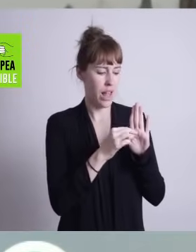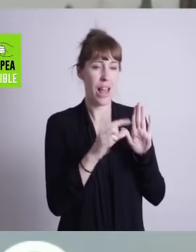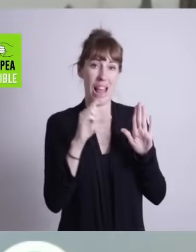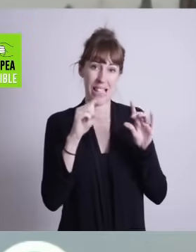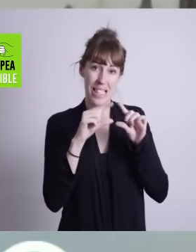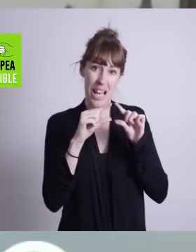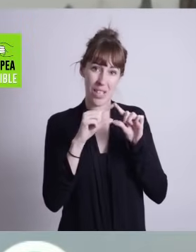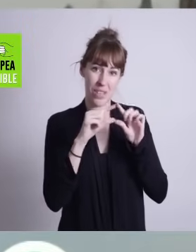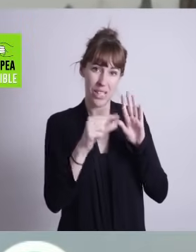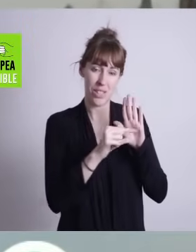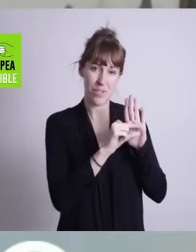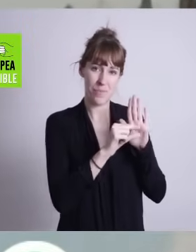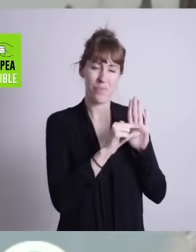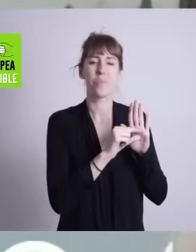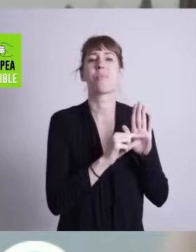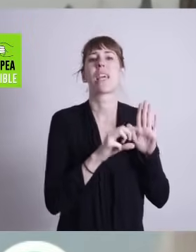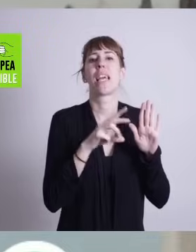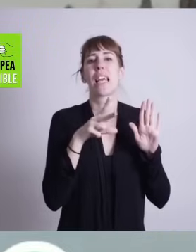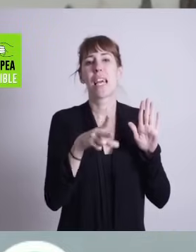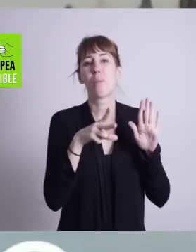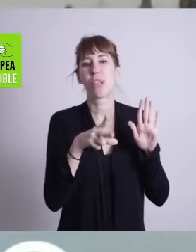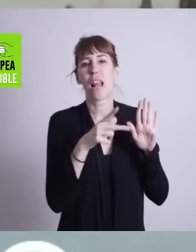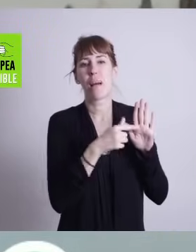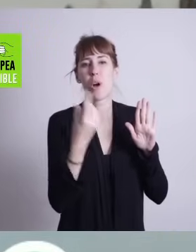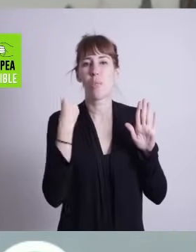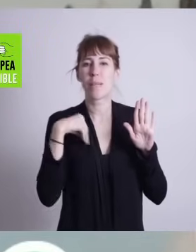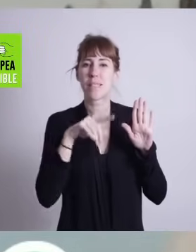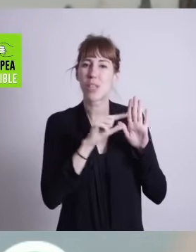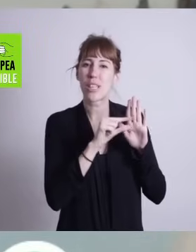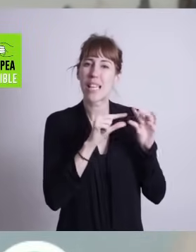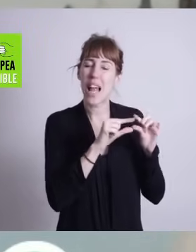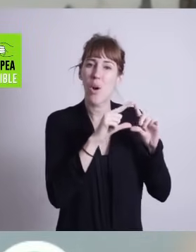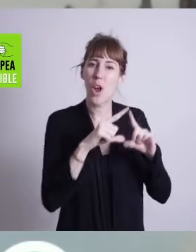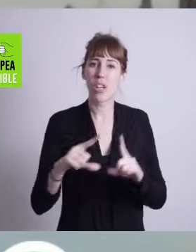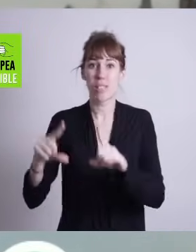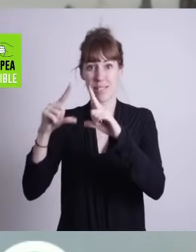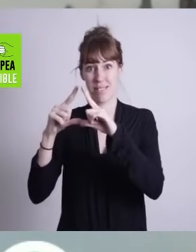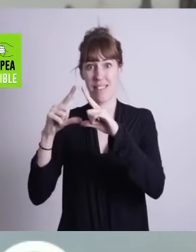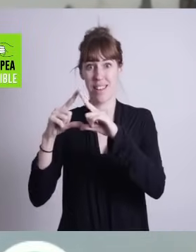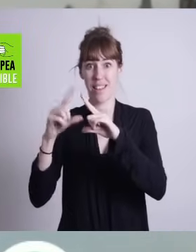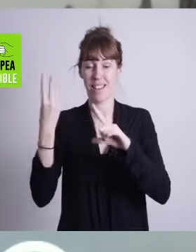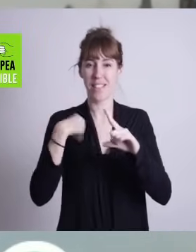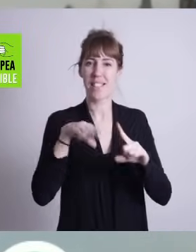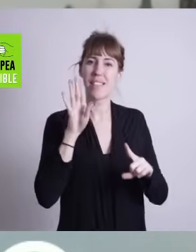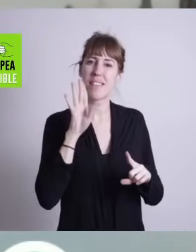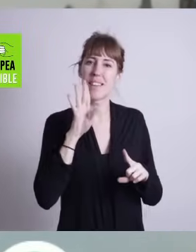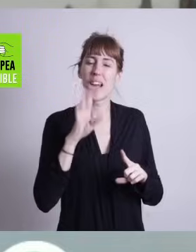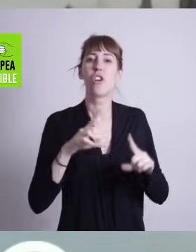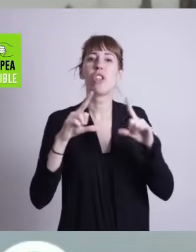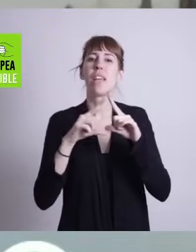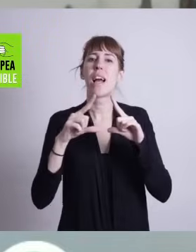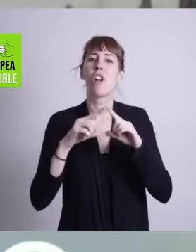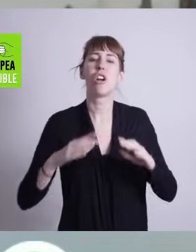que es el hipotálamo y que además actúa y hace como la fusión de este triángulo de nuestro interior del cerebro, que es lo que yo llamo el triángulo